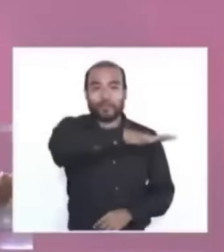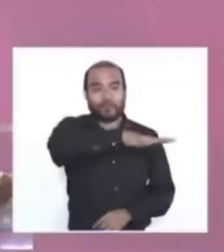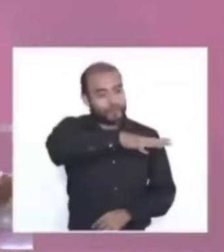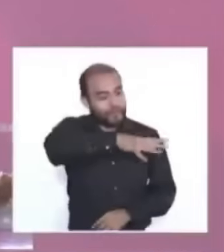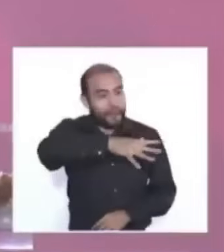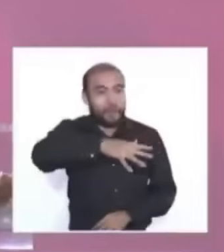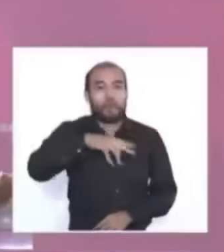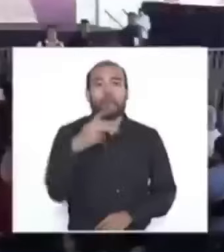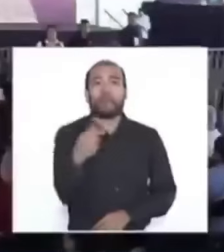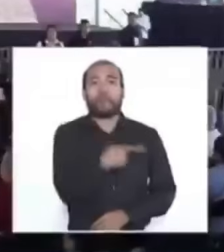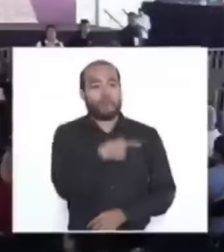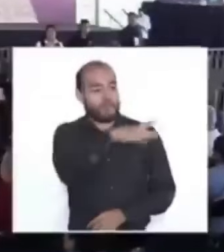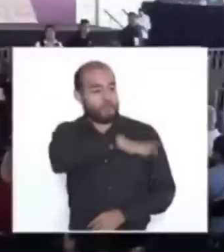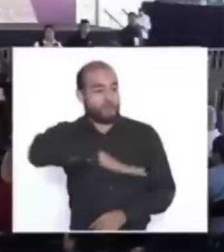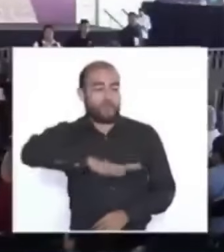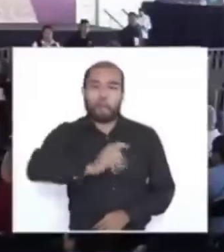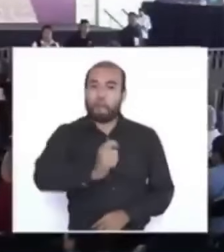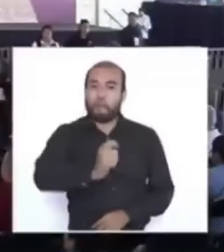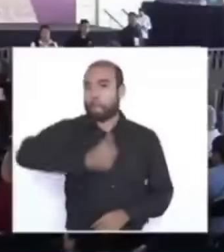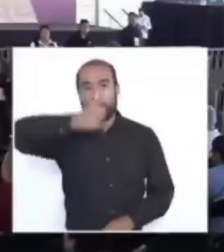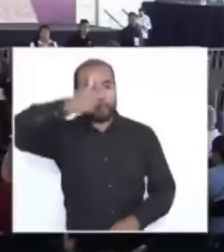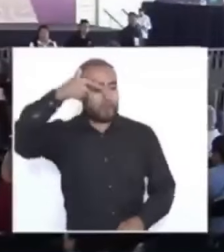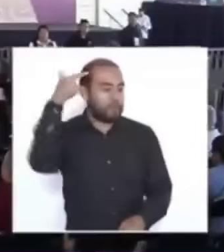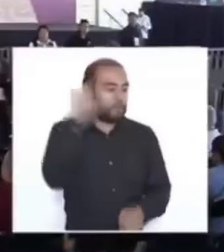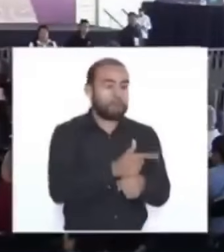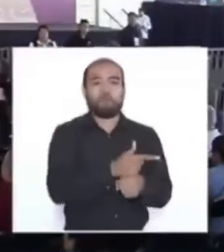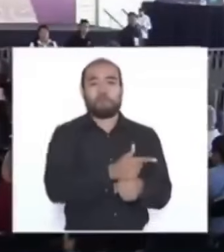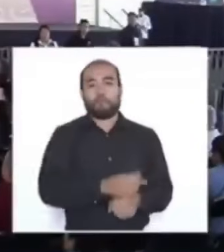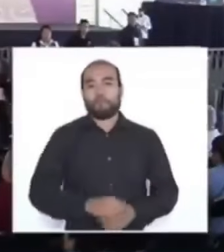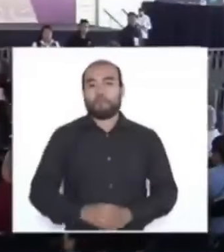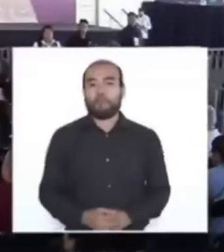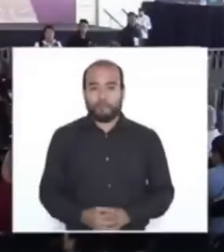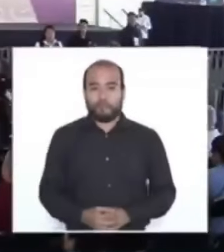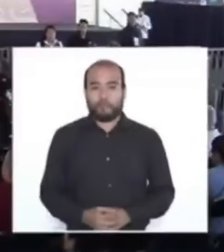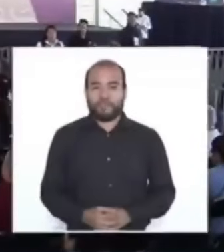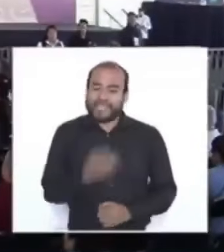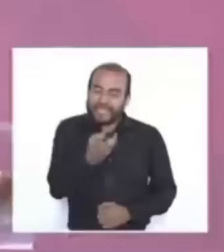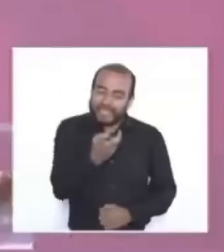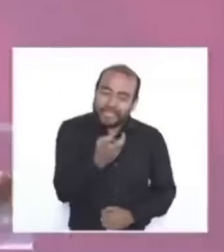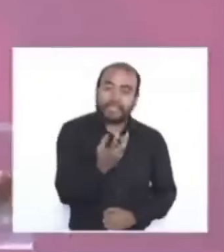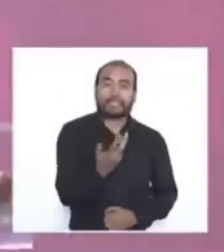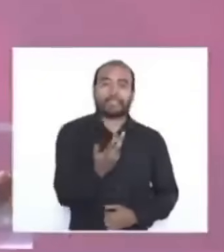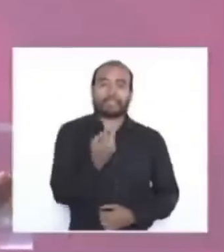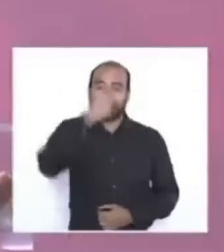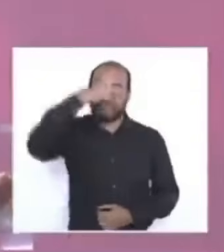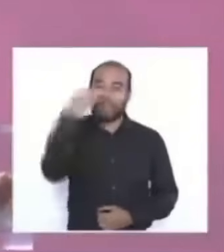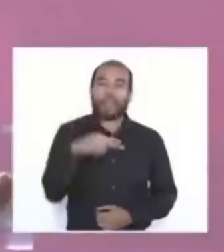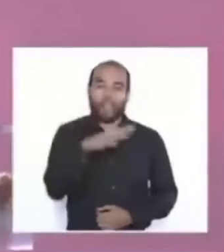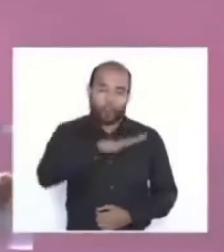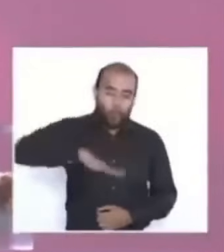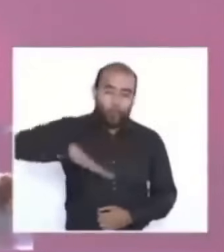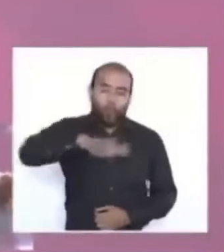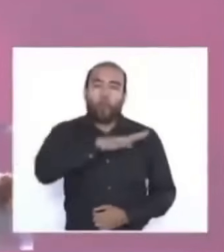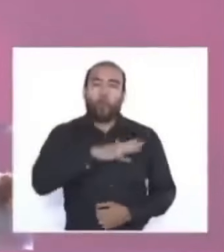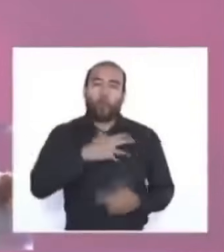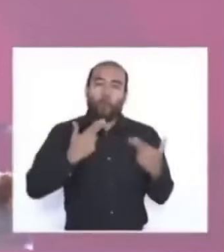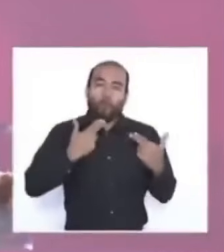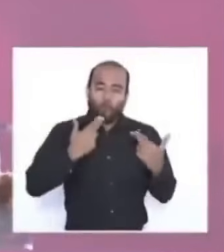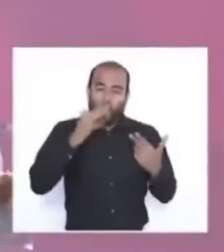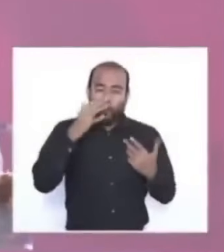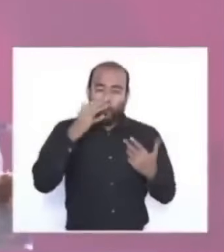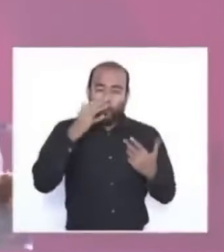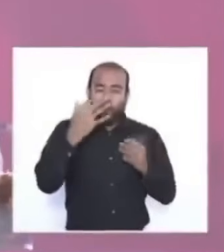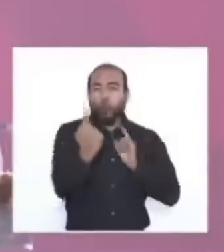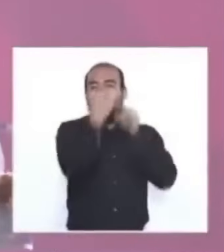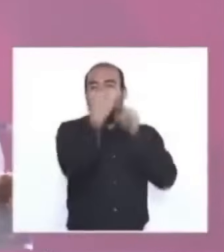primero los pobres, que es la esencia del humanismo mexicano, con el principio de